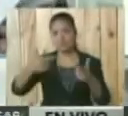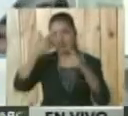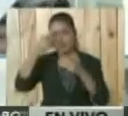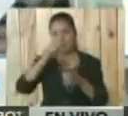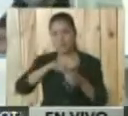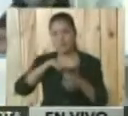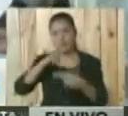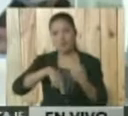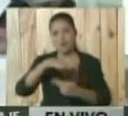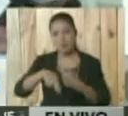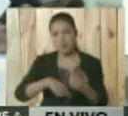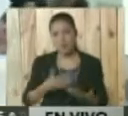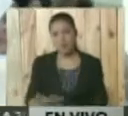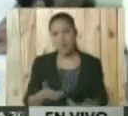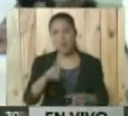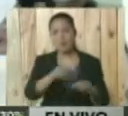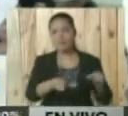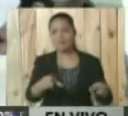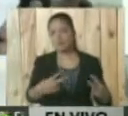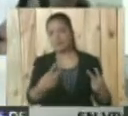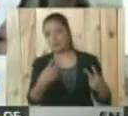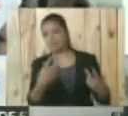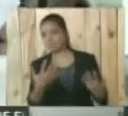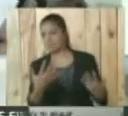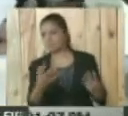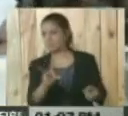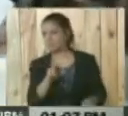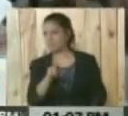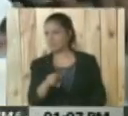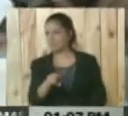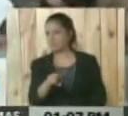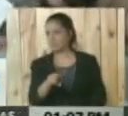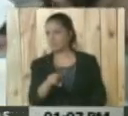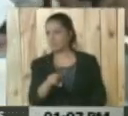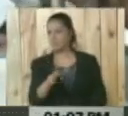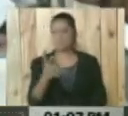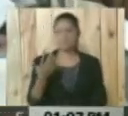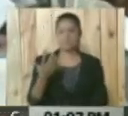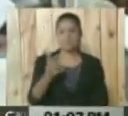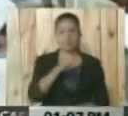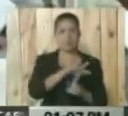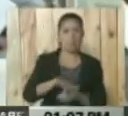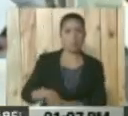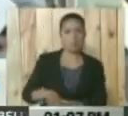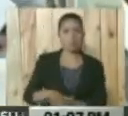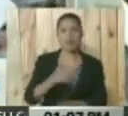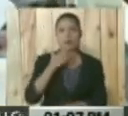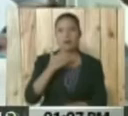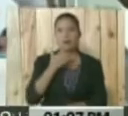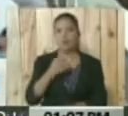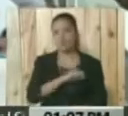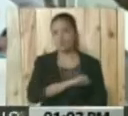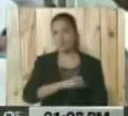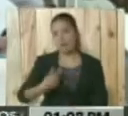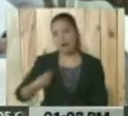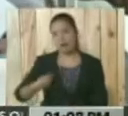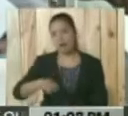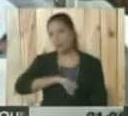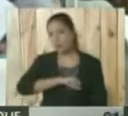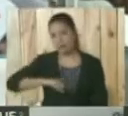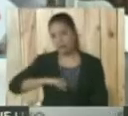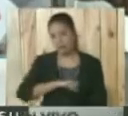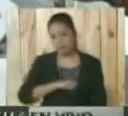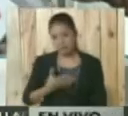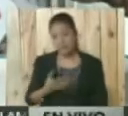militante de este proceso, bueno, la gente te ve como, bueno, te ve y te excluye o te es como una raya, ¿no? A nivel moral. Y